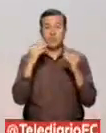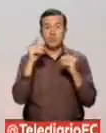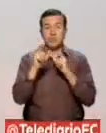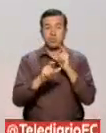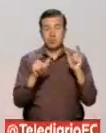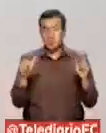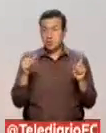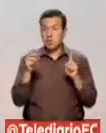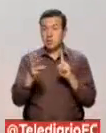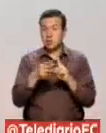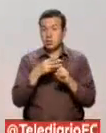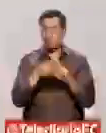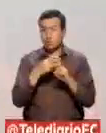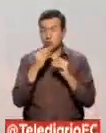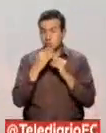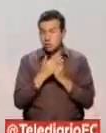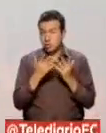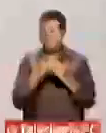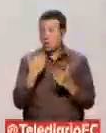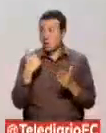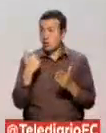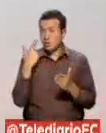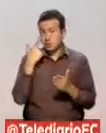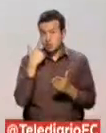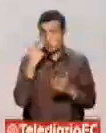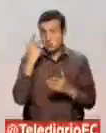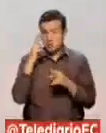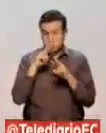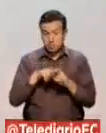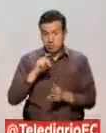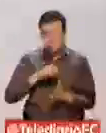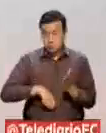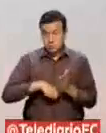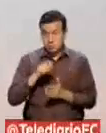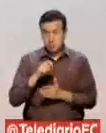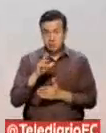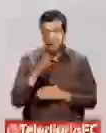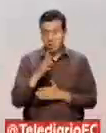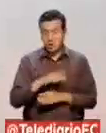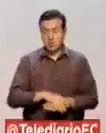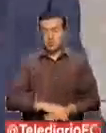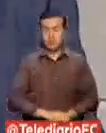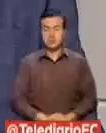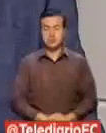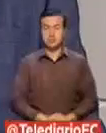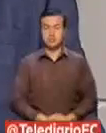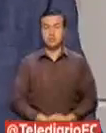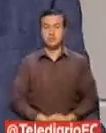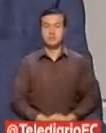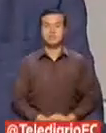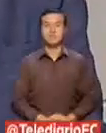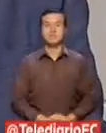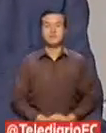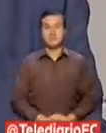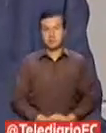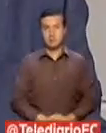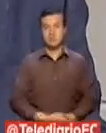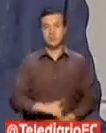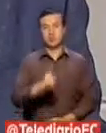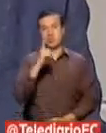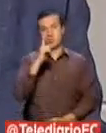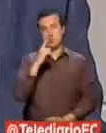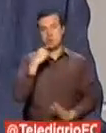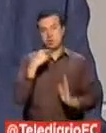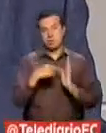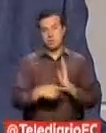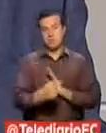comentarios en las redes sociales sin antes ser verificada. Néstor Aguilera, Telediario. Ese es apenas un pequeño